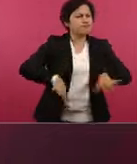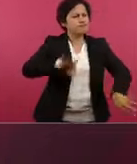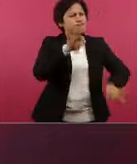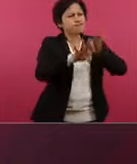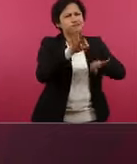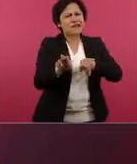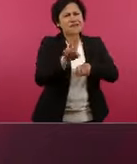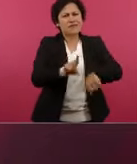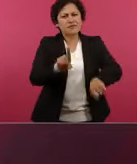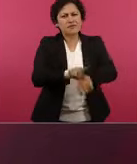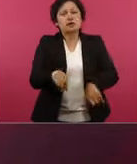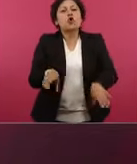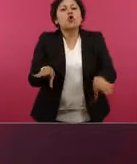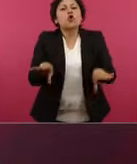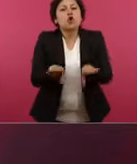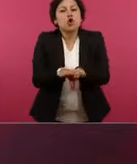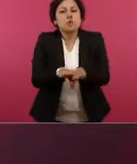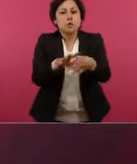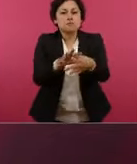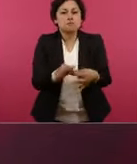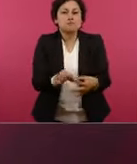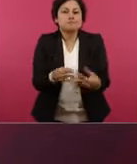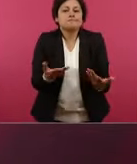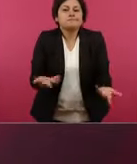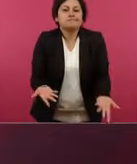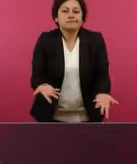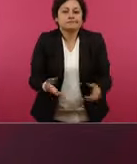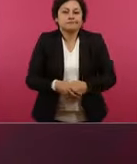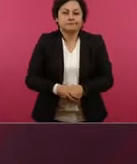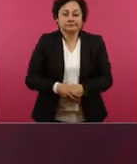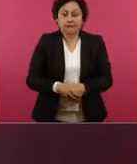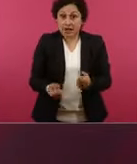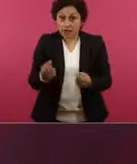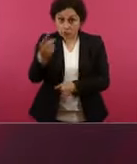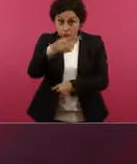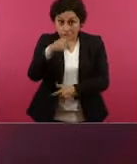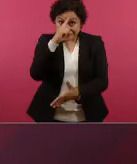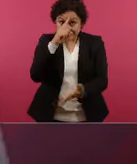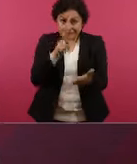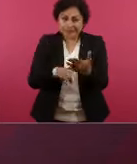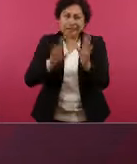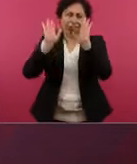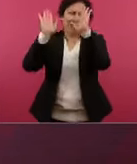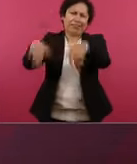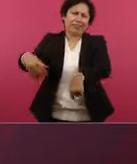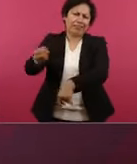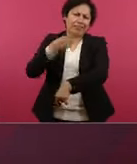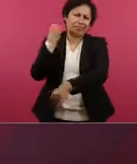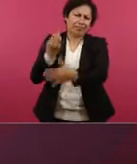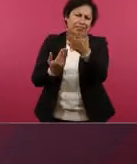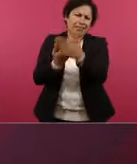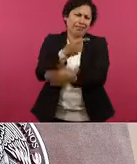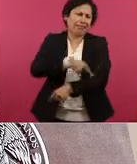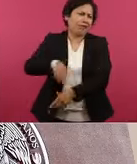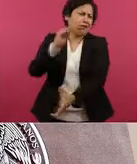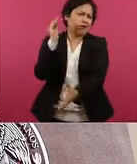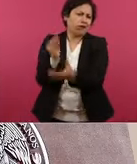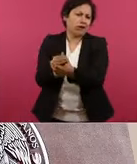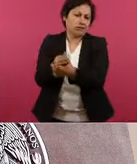estas conferencias mañaneras ya casi nadie las ve, vamos a compartirles los resultados de la encuesta Poligrama sobre las conferencias